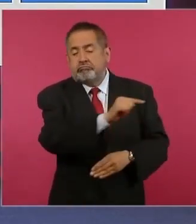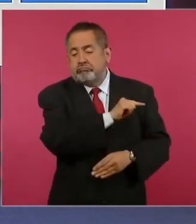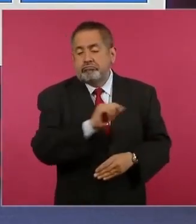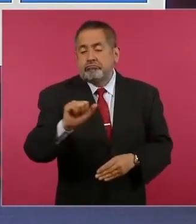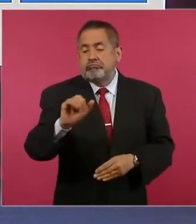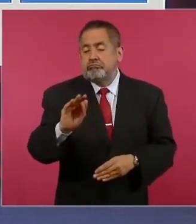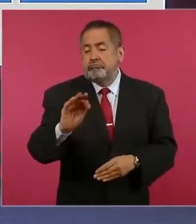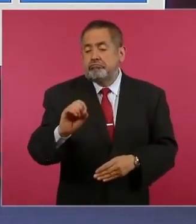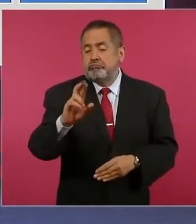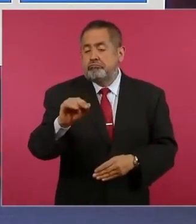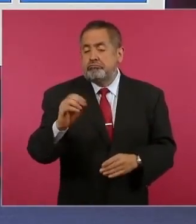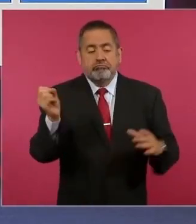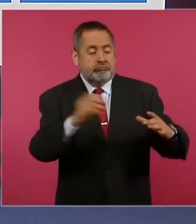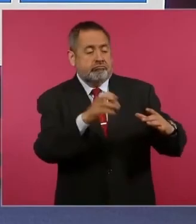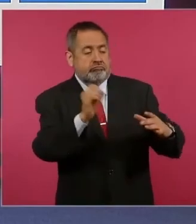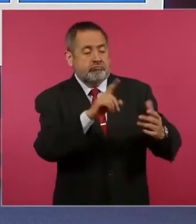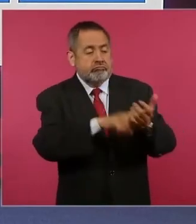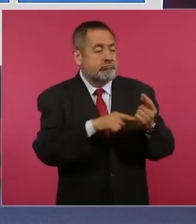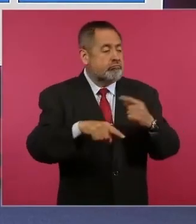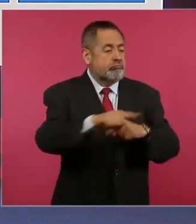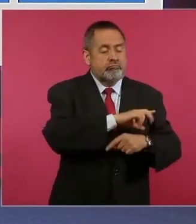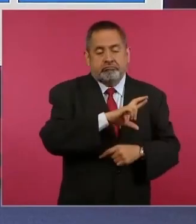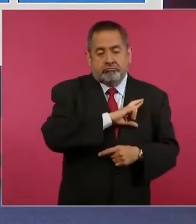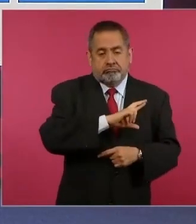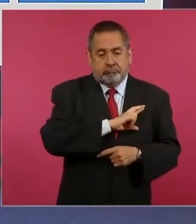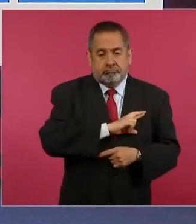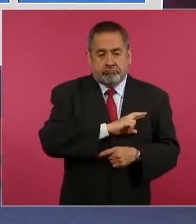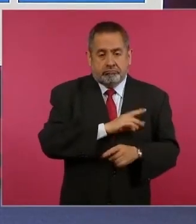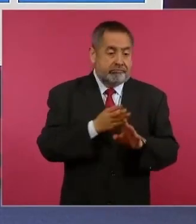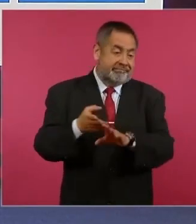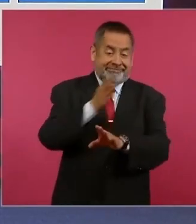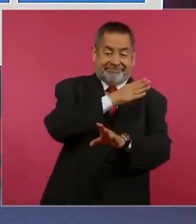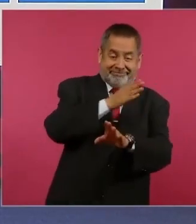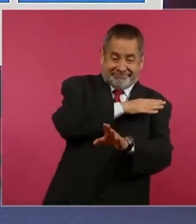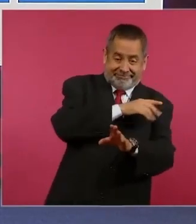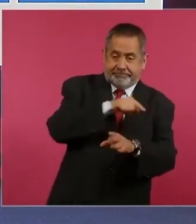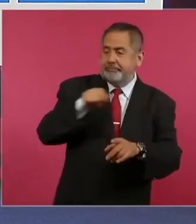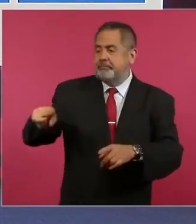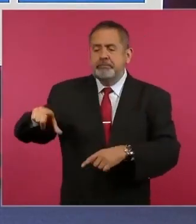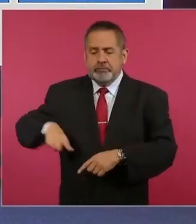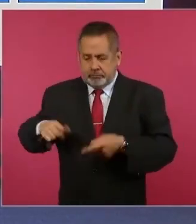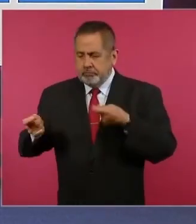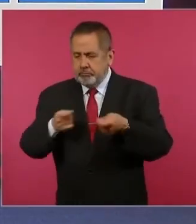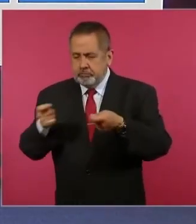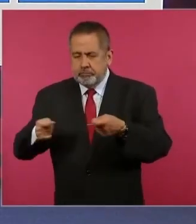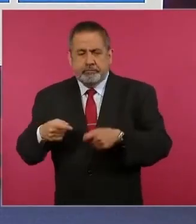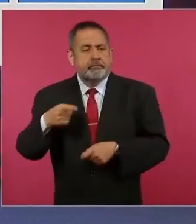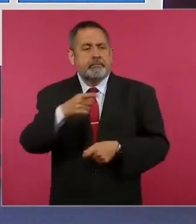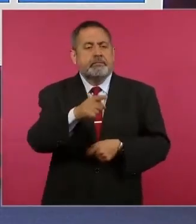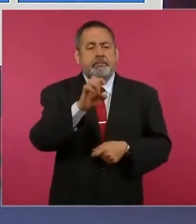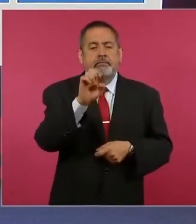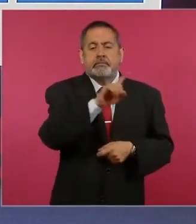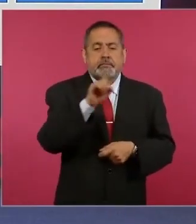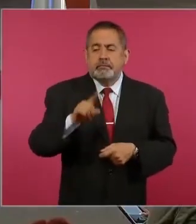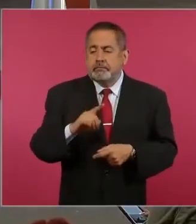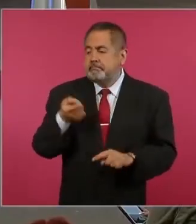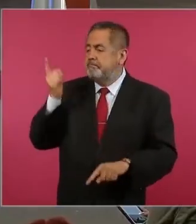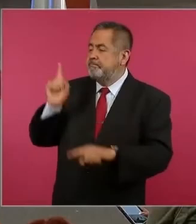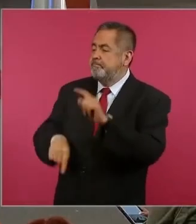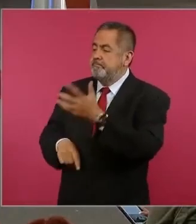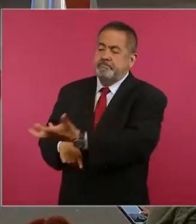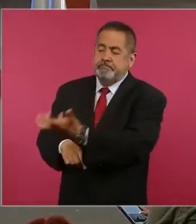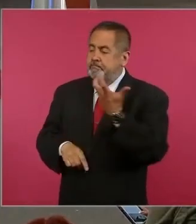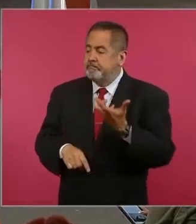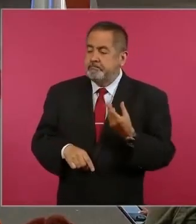que antes eran manejadas por el gobierno, y aquí dijeron vamos a privatizarla porque esa era la moda